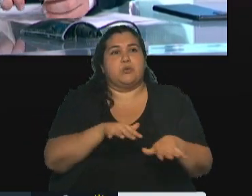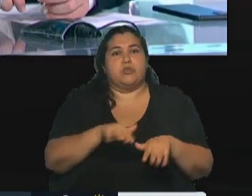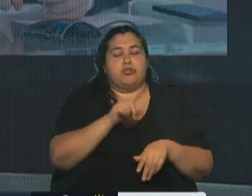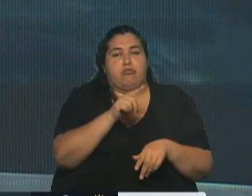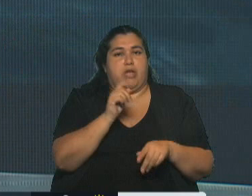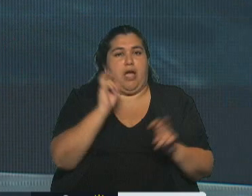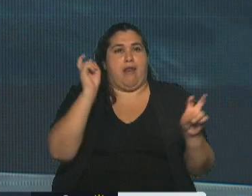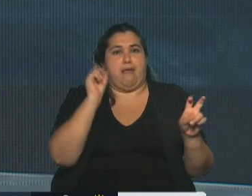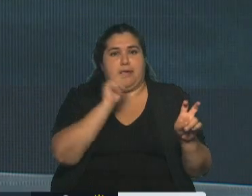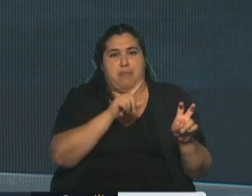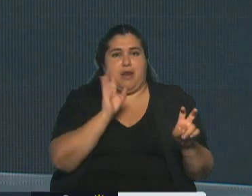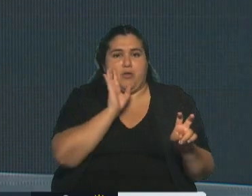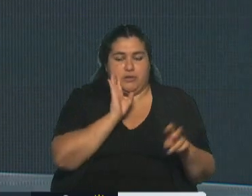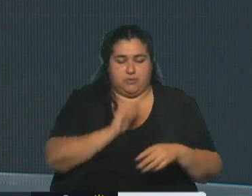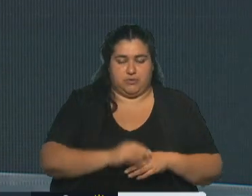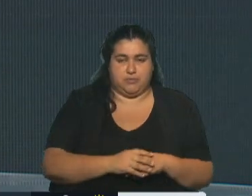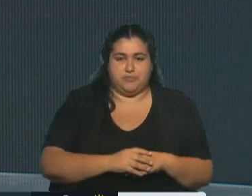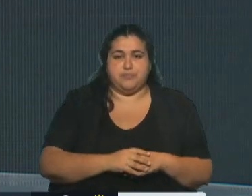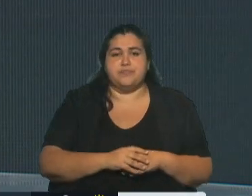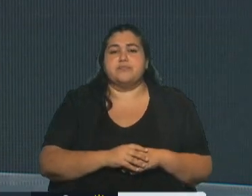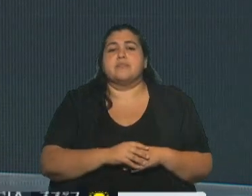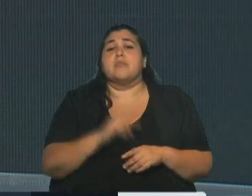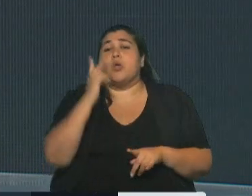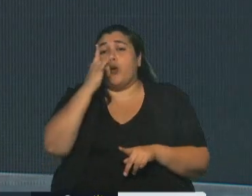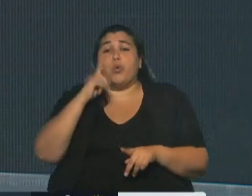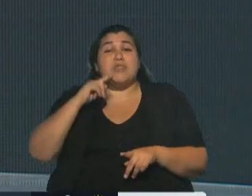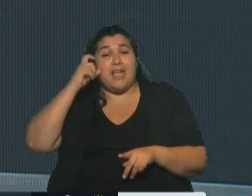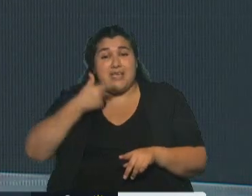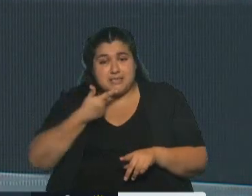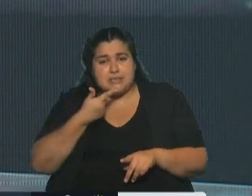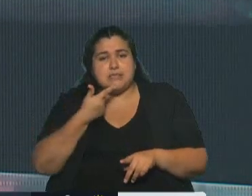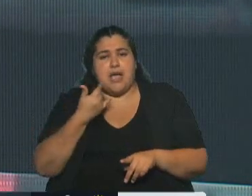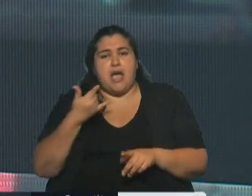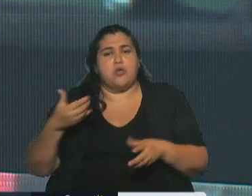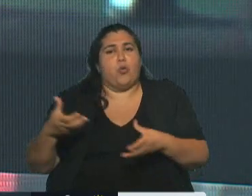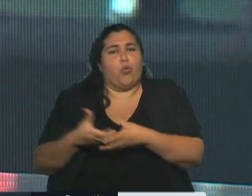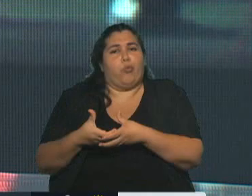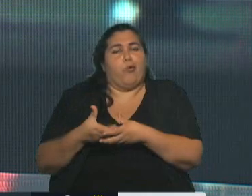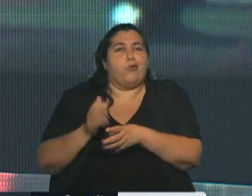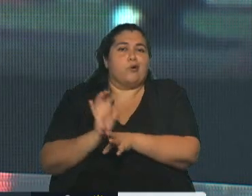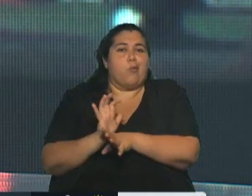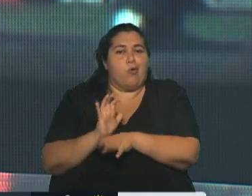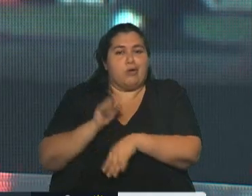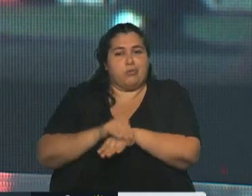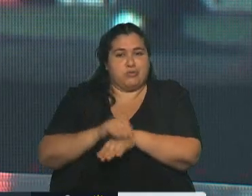Es interesante mirar que detrás de los hutíes hay una potencia nuclear como es